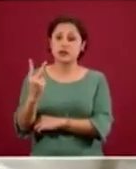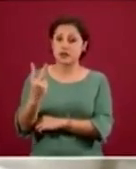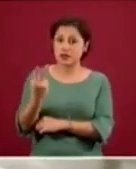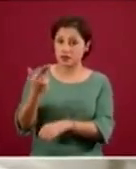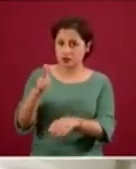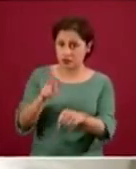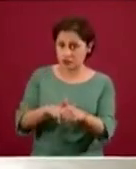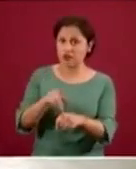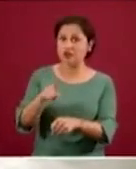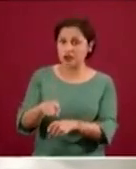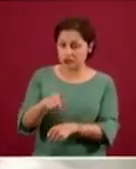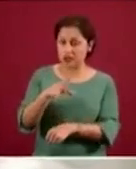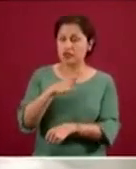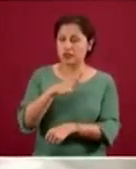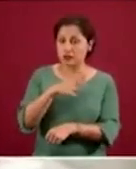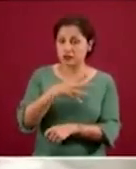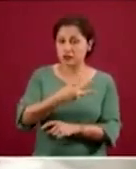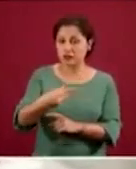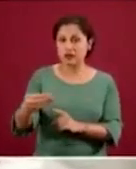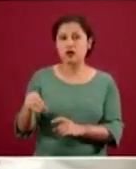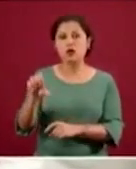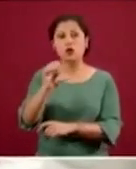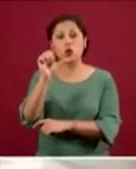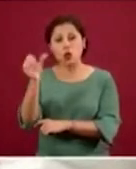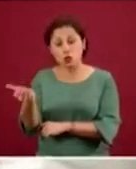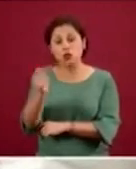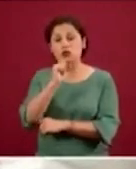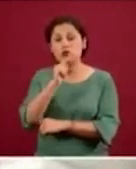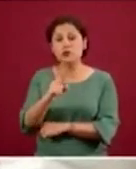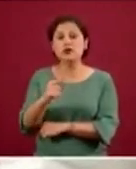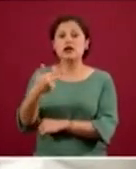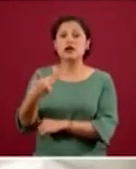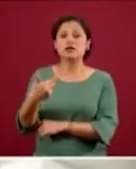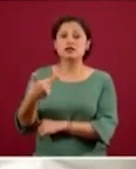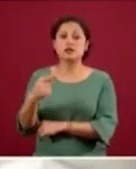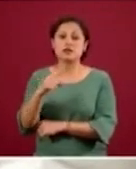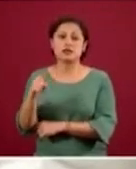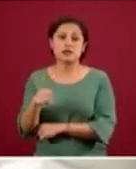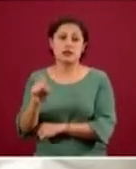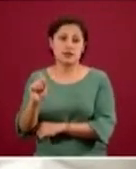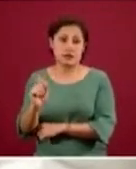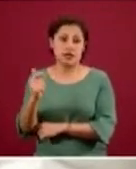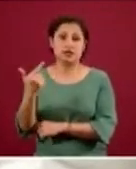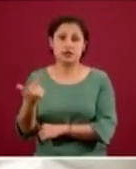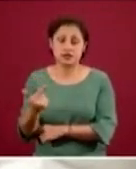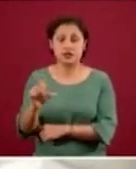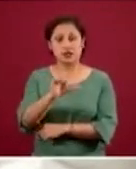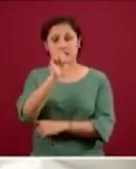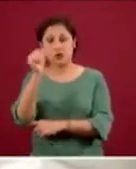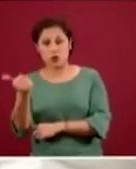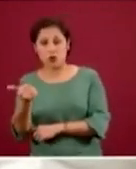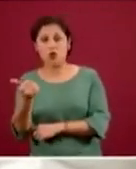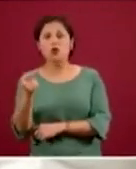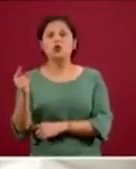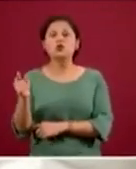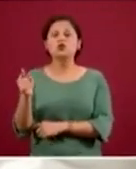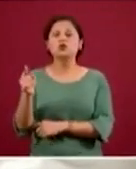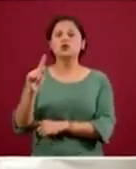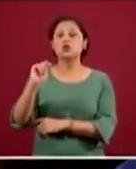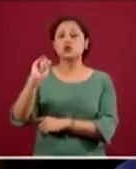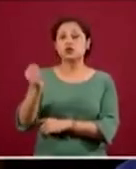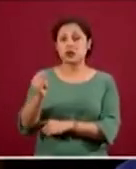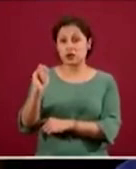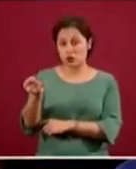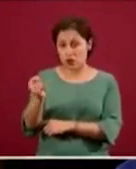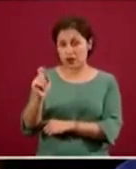reportamos también otro brote en el hgc está 27 y reportamos otro brote en tijuana con